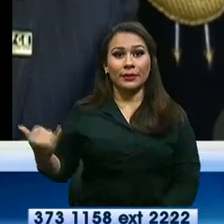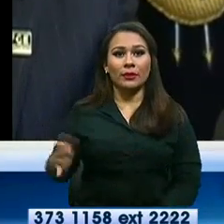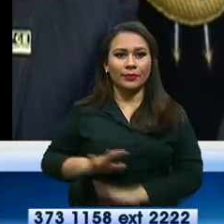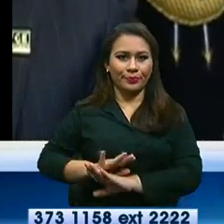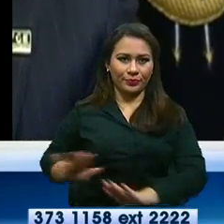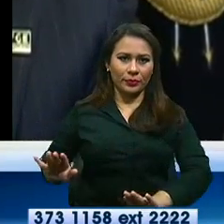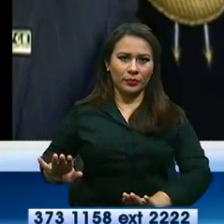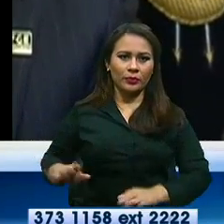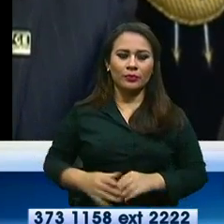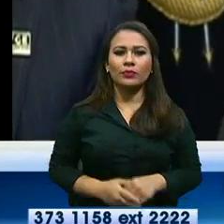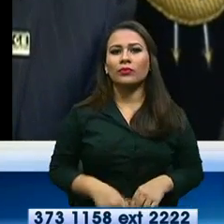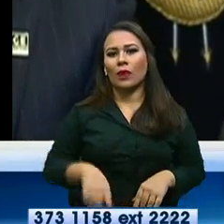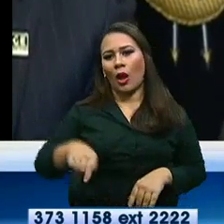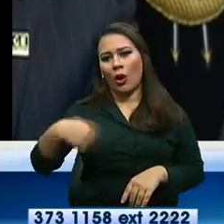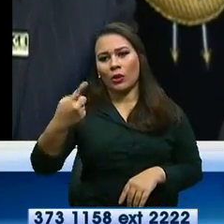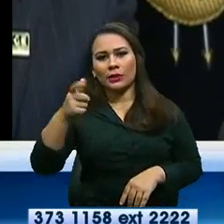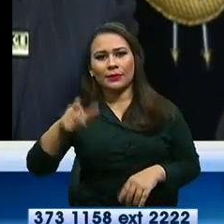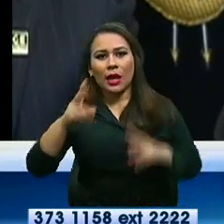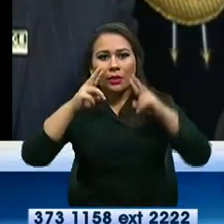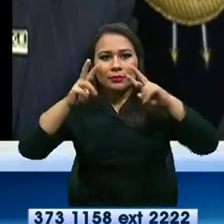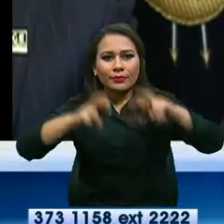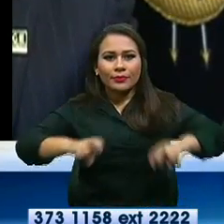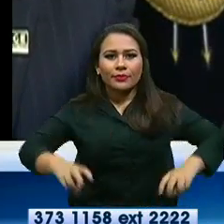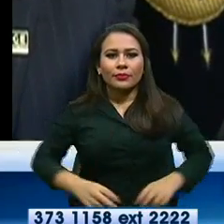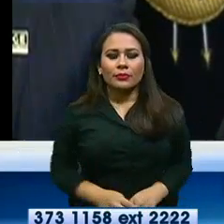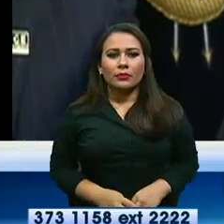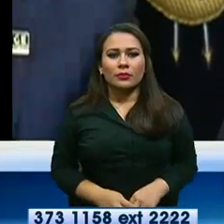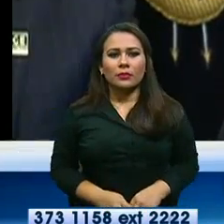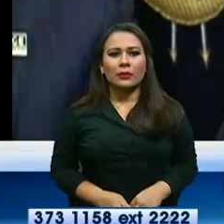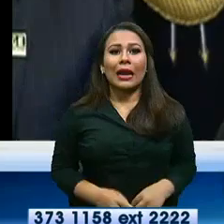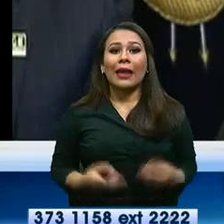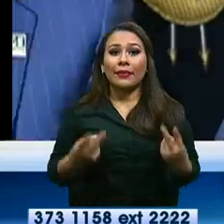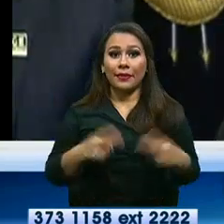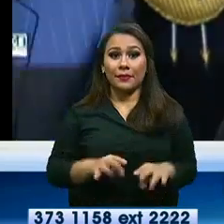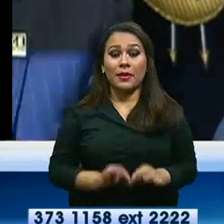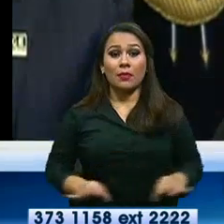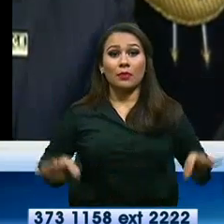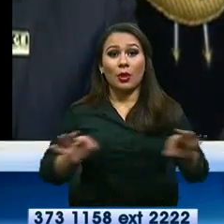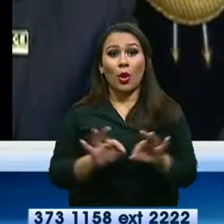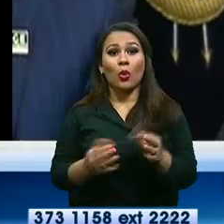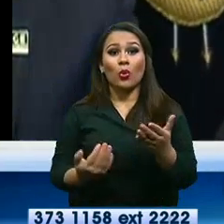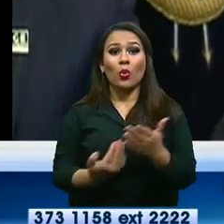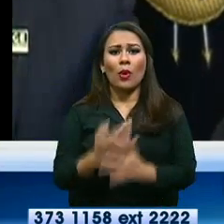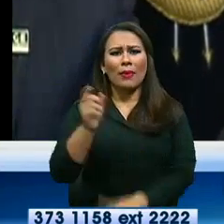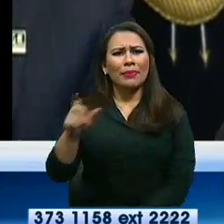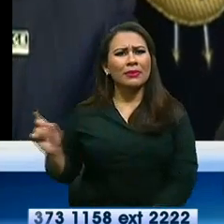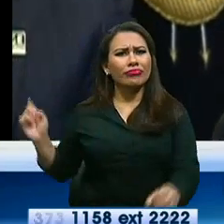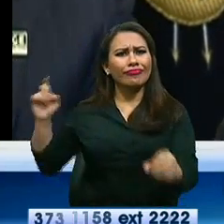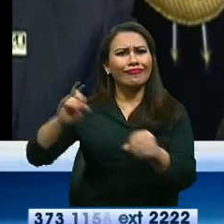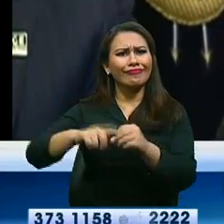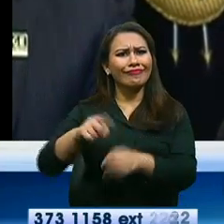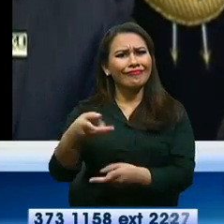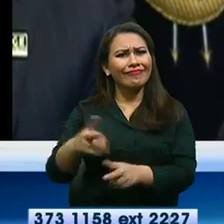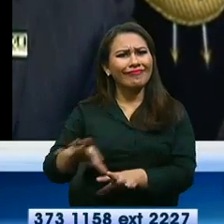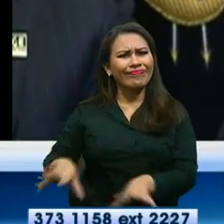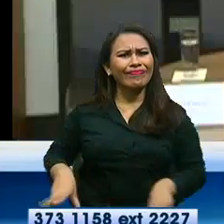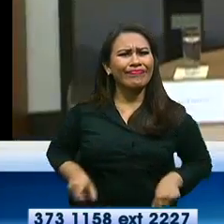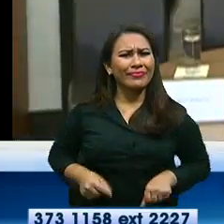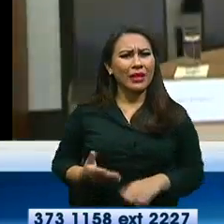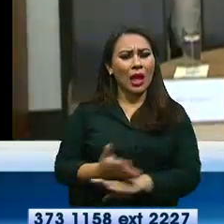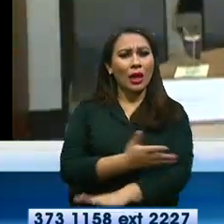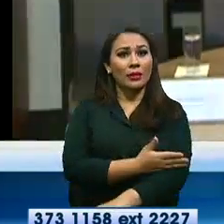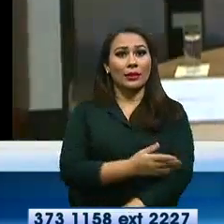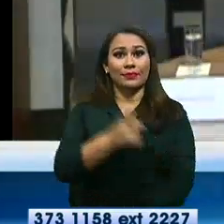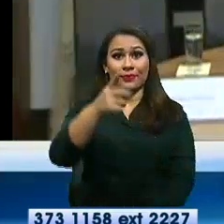o que ya están siendo investigadas, como potencialmente de nuevos involucrados en esta trama de corrupción.